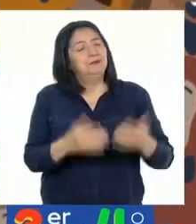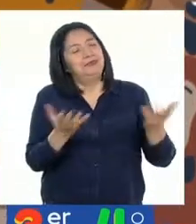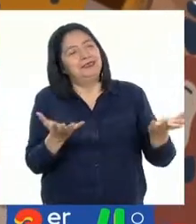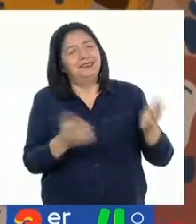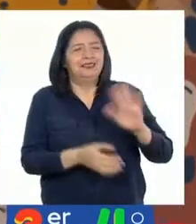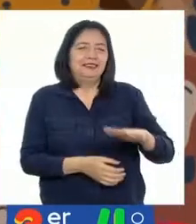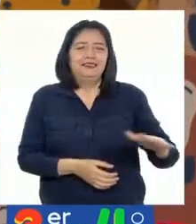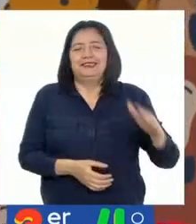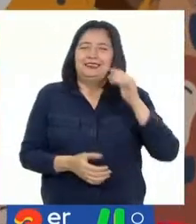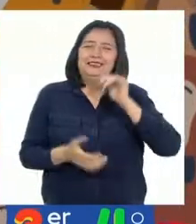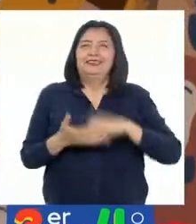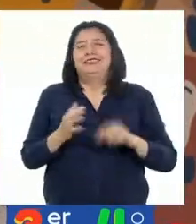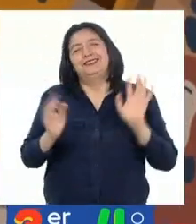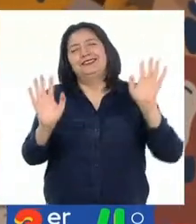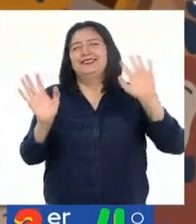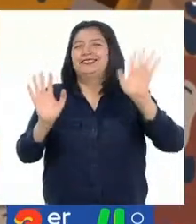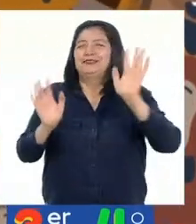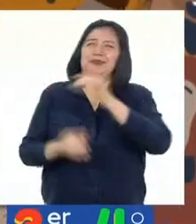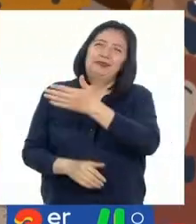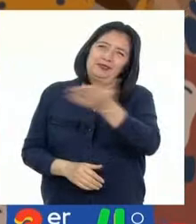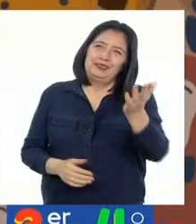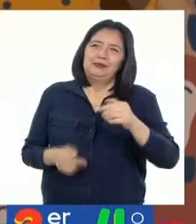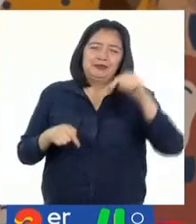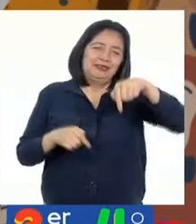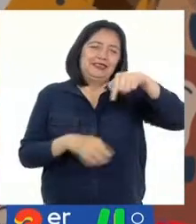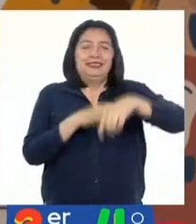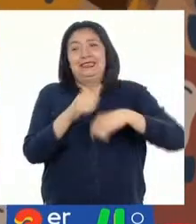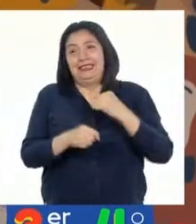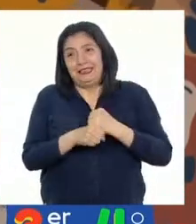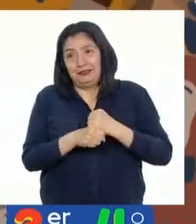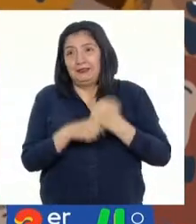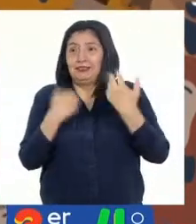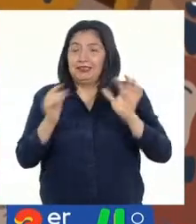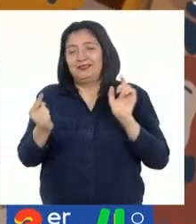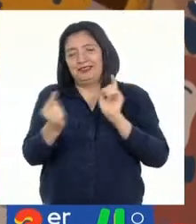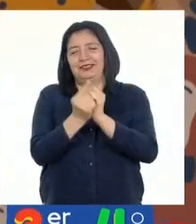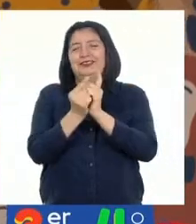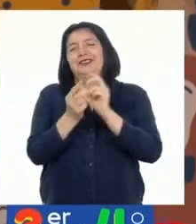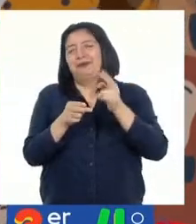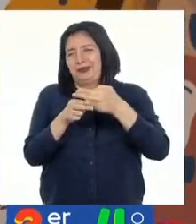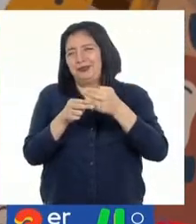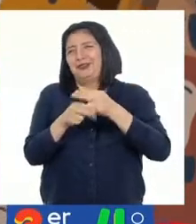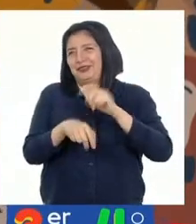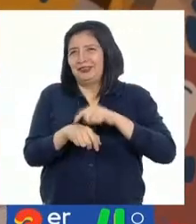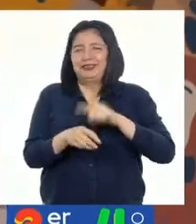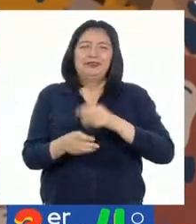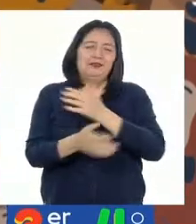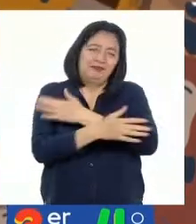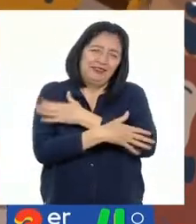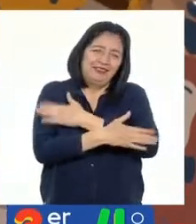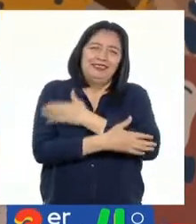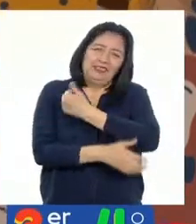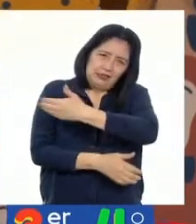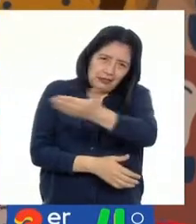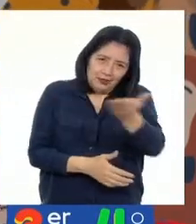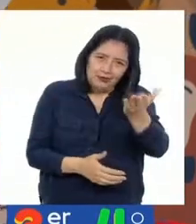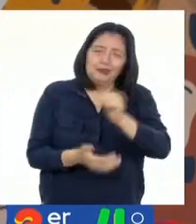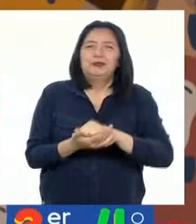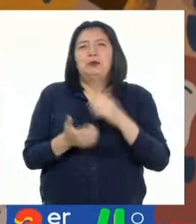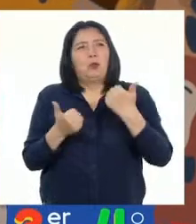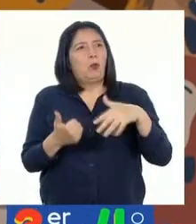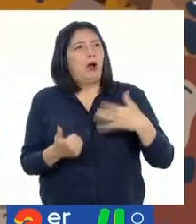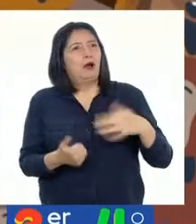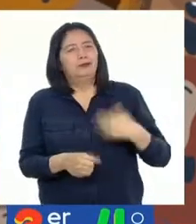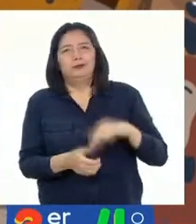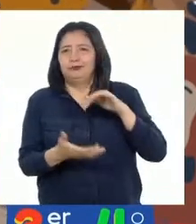Bueno, chicas y chicos, nos despedimos de ustedes por este año. Ya nos veremos pronto. Felicitaciones a todas y todos por su